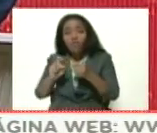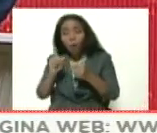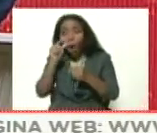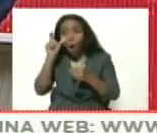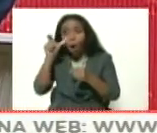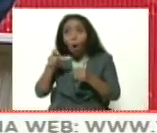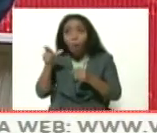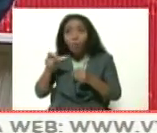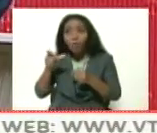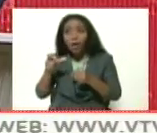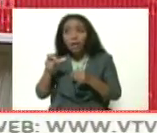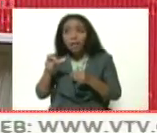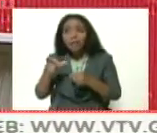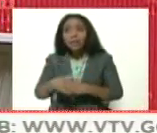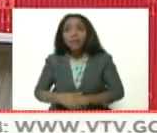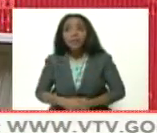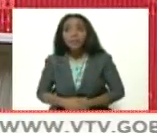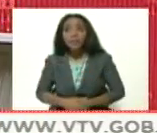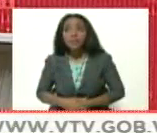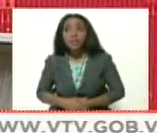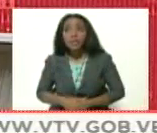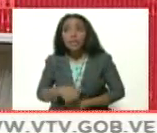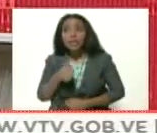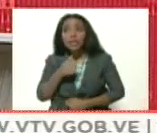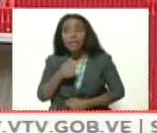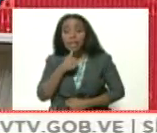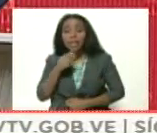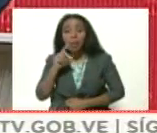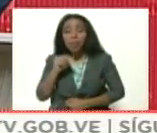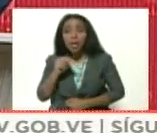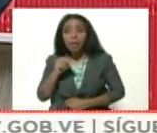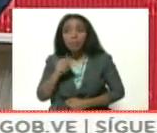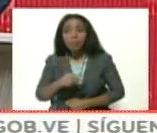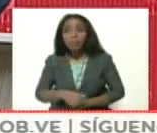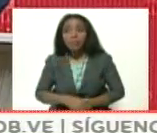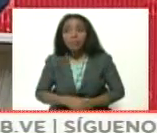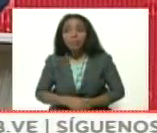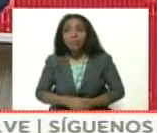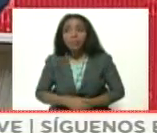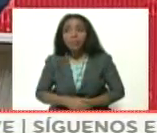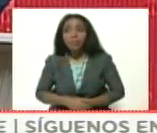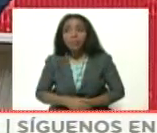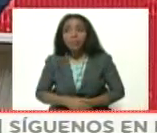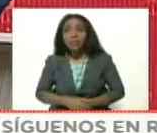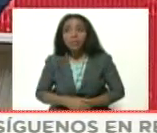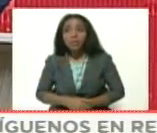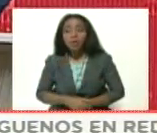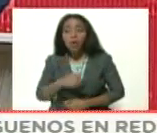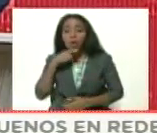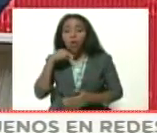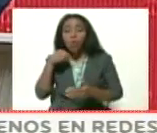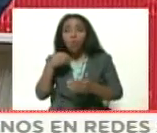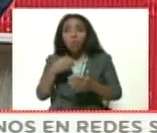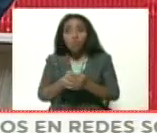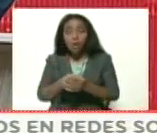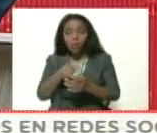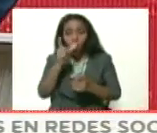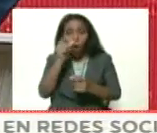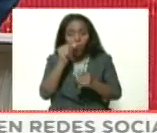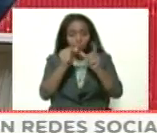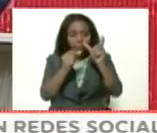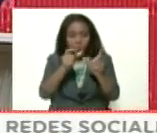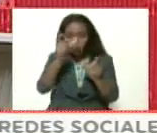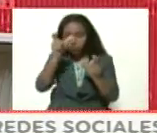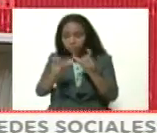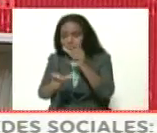Adonai Mata Sanguinetti, que a su vez tiene un subalterno denominado José Manuel Ramos